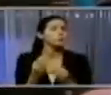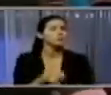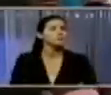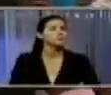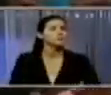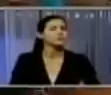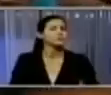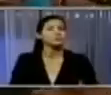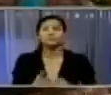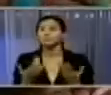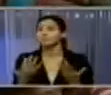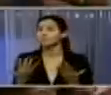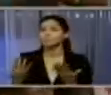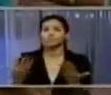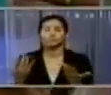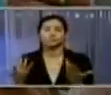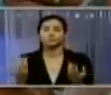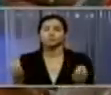de manera